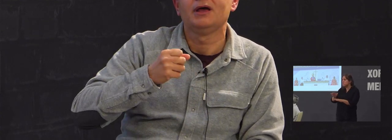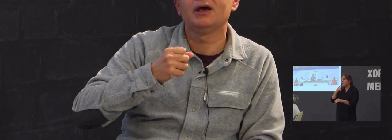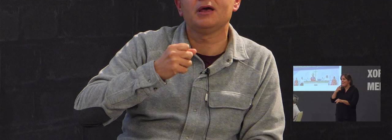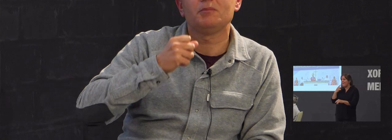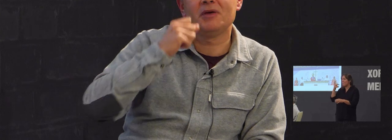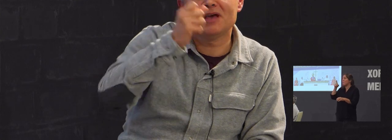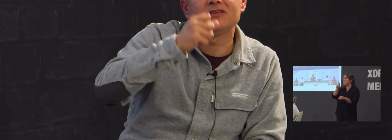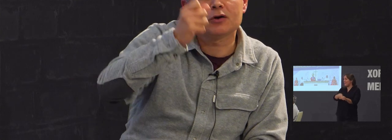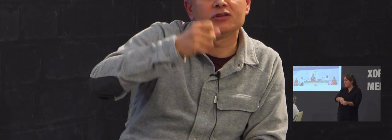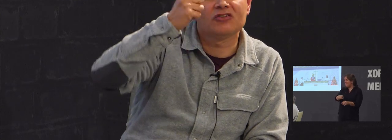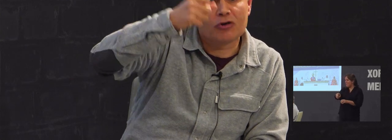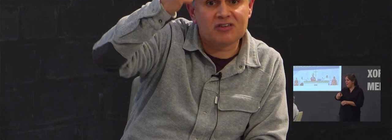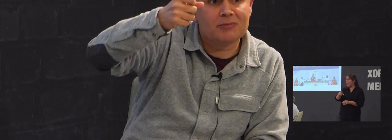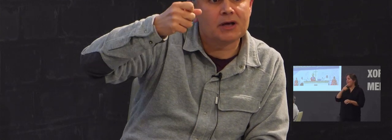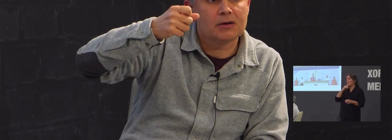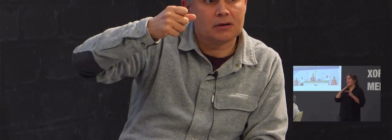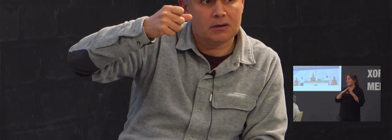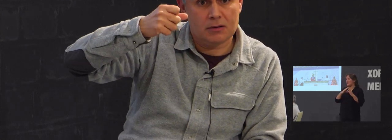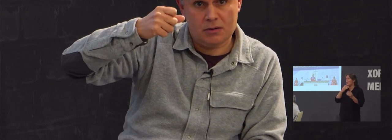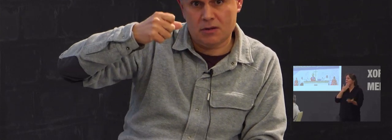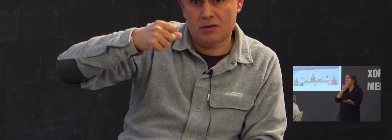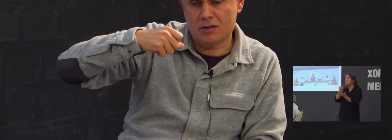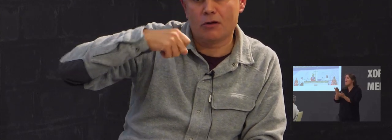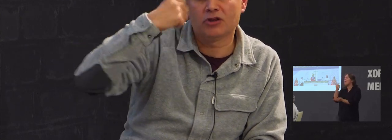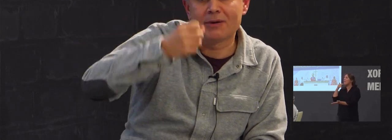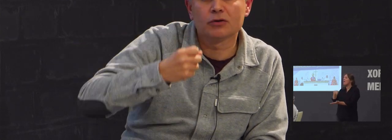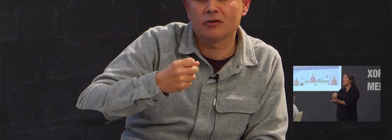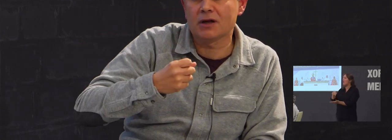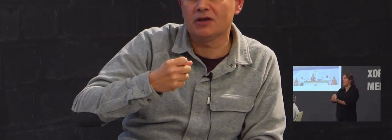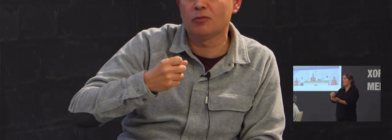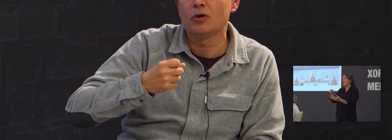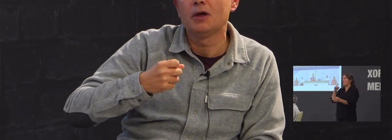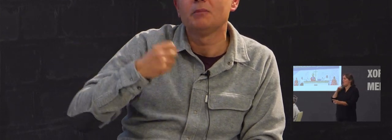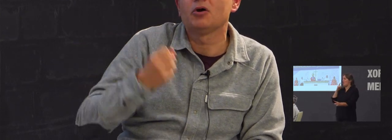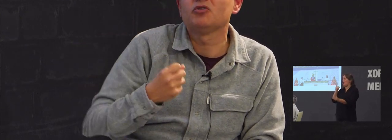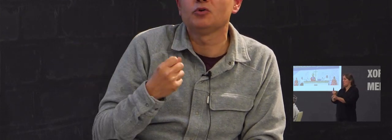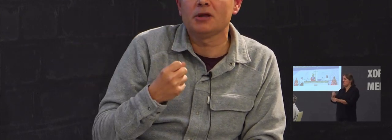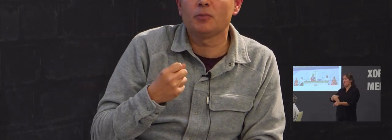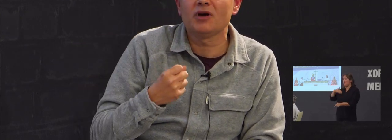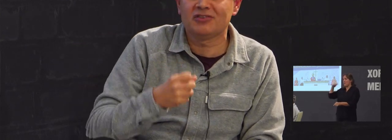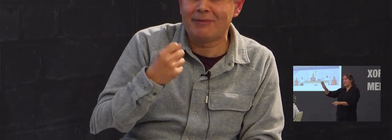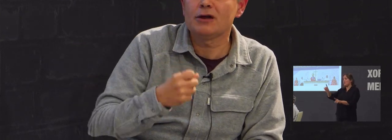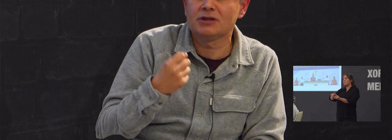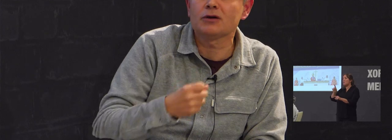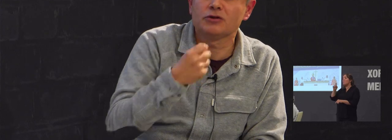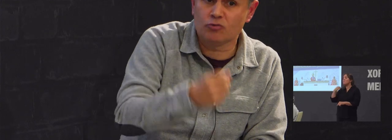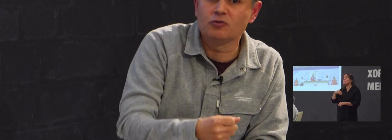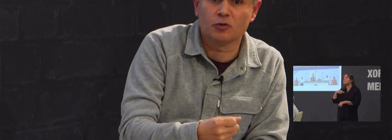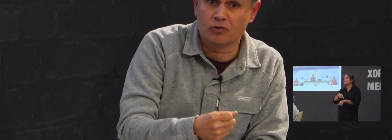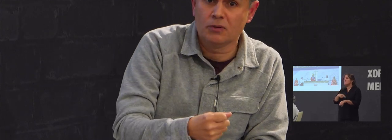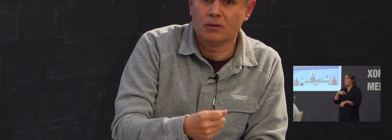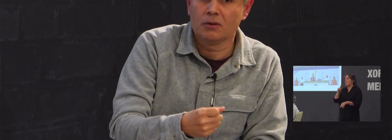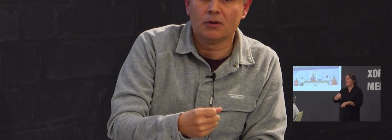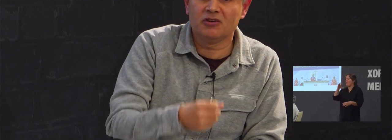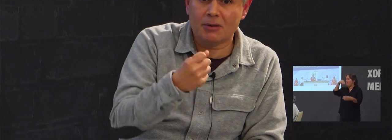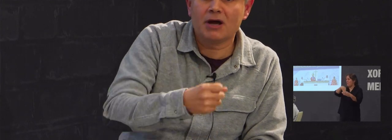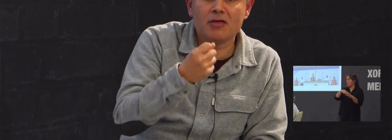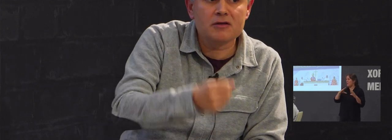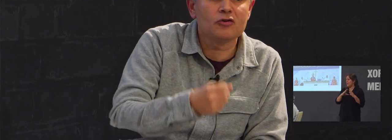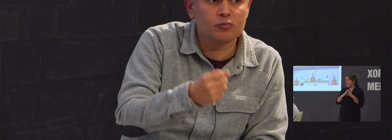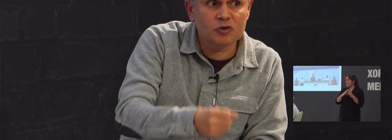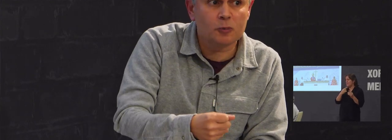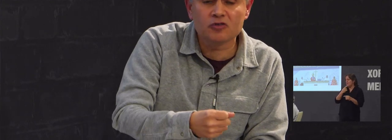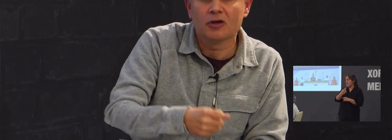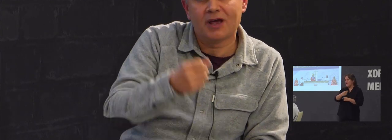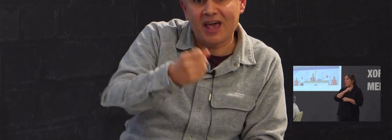católicos, e que pedían de contas ao réximen, é dicir, loitaban contra o franquismo, pero ao mesmo tempo estaban a loitar contra os bispos.